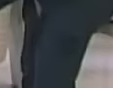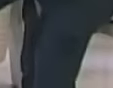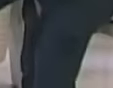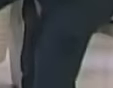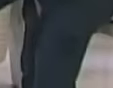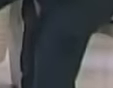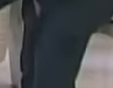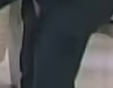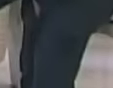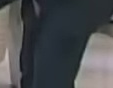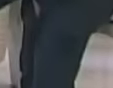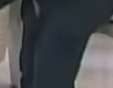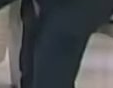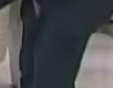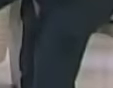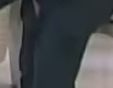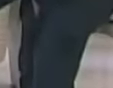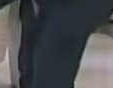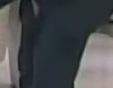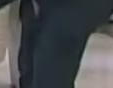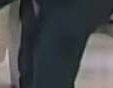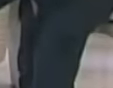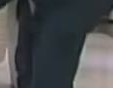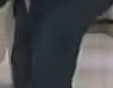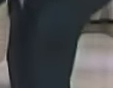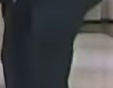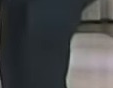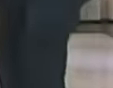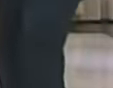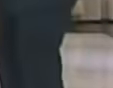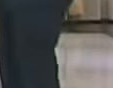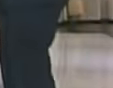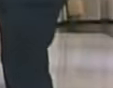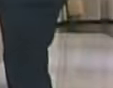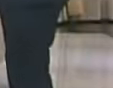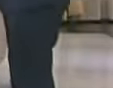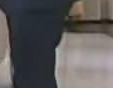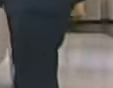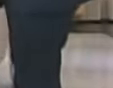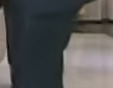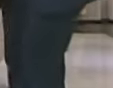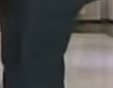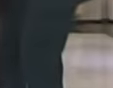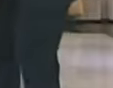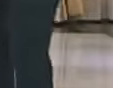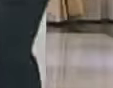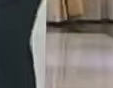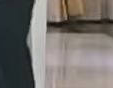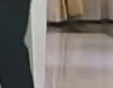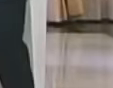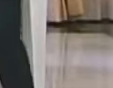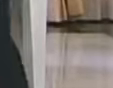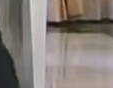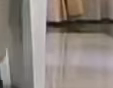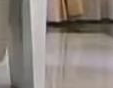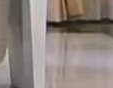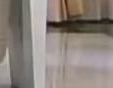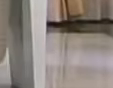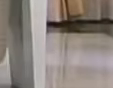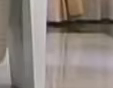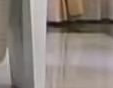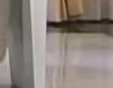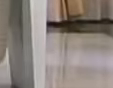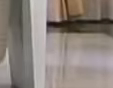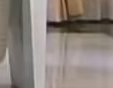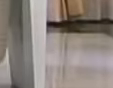República de Trinidad y Tobago, dando continuidad a lo que han sido los logros establecidos desde septiembre del año 2023 entre Caracas y Puerto España,